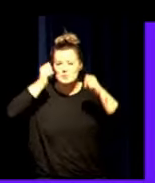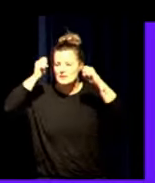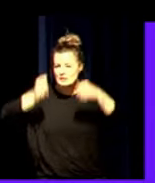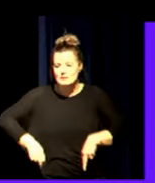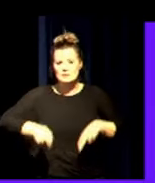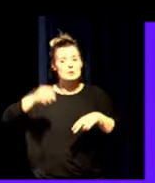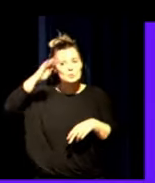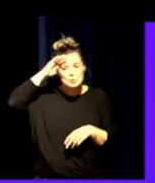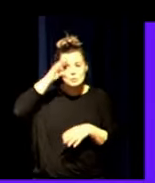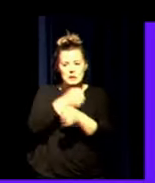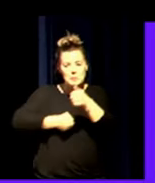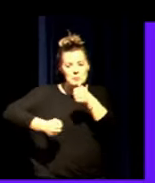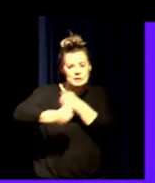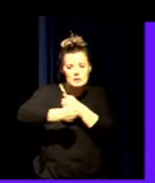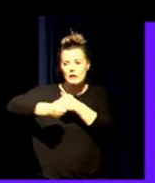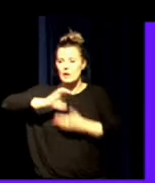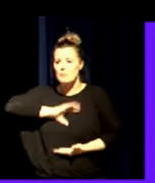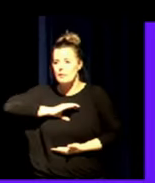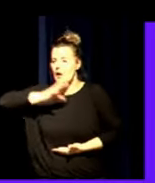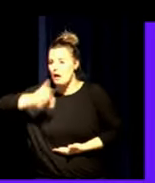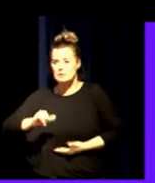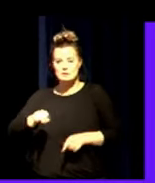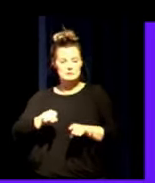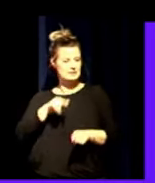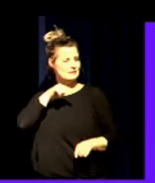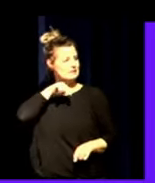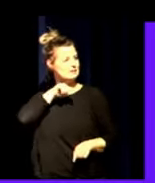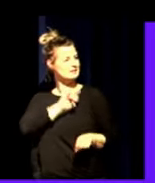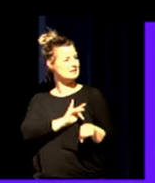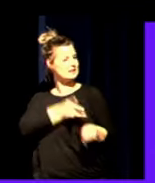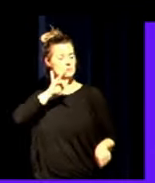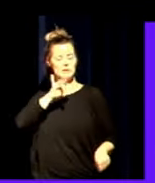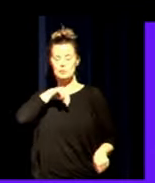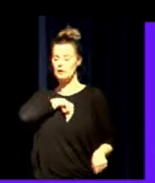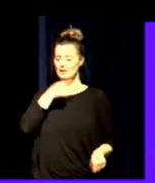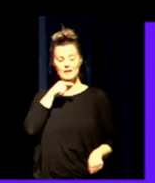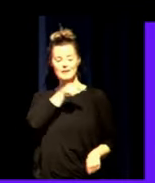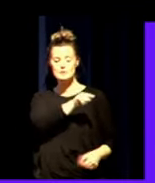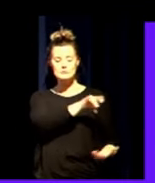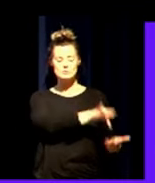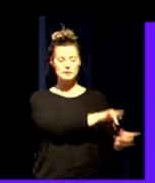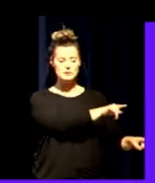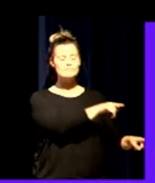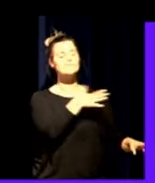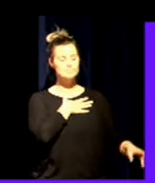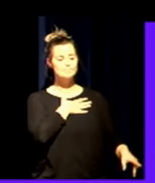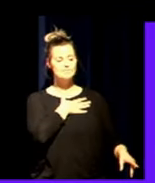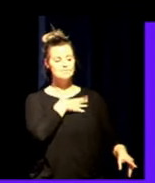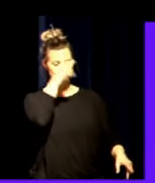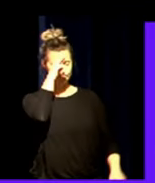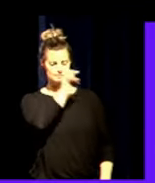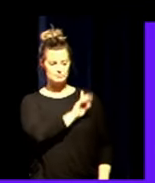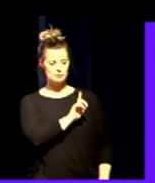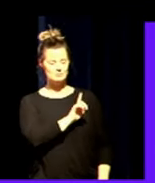de empatizar, desde una sensibilidad moral que dice, esto que te pasa me importa, no es